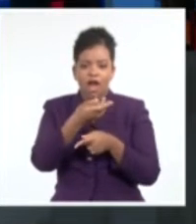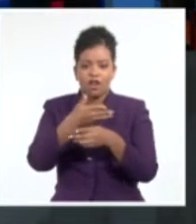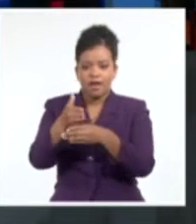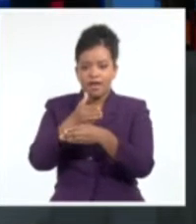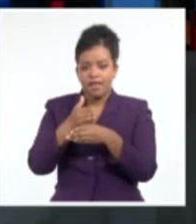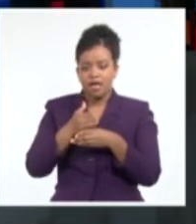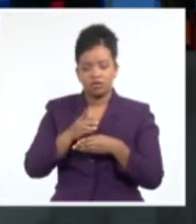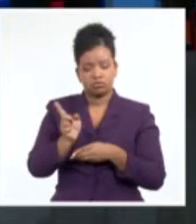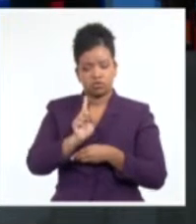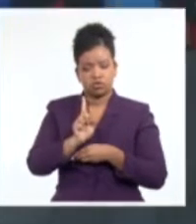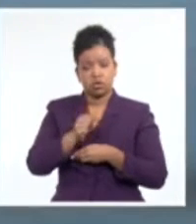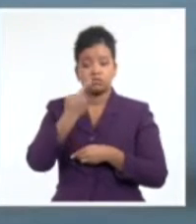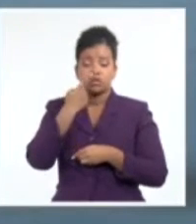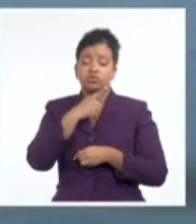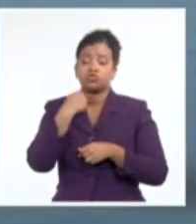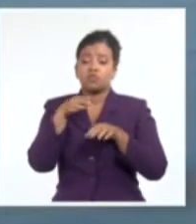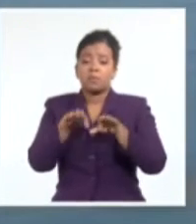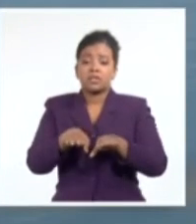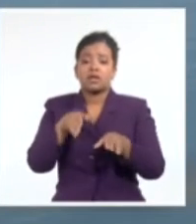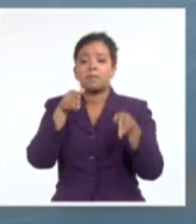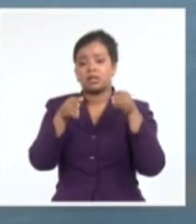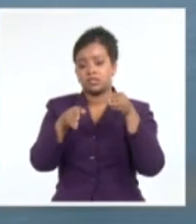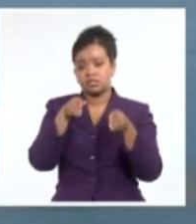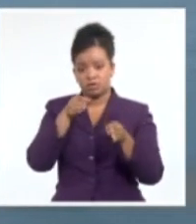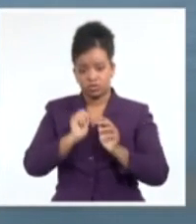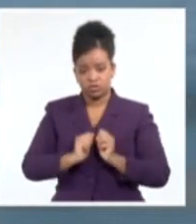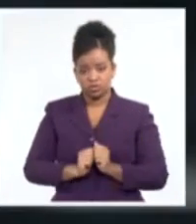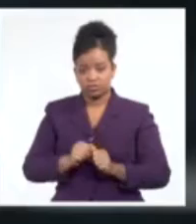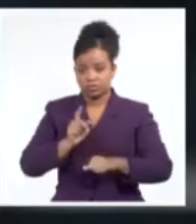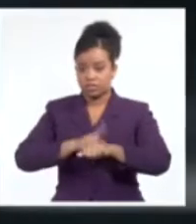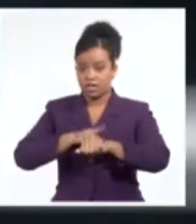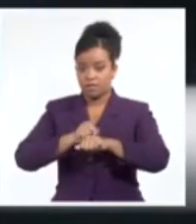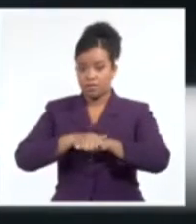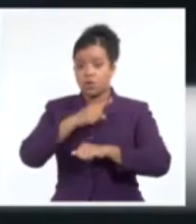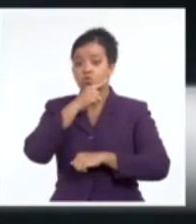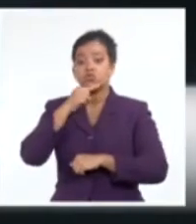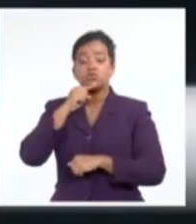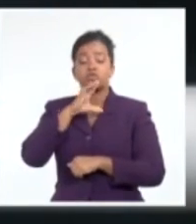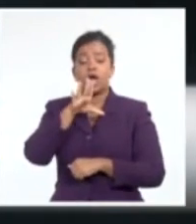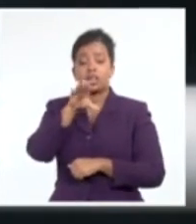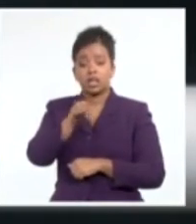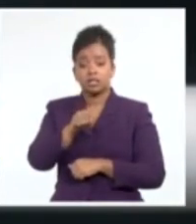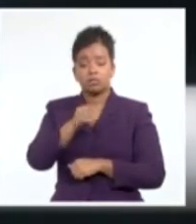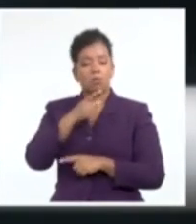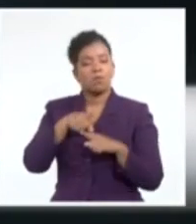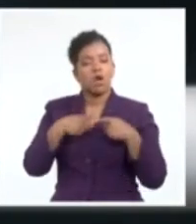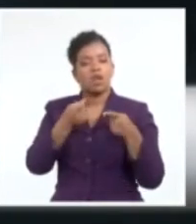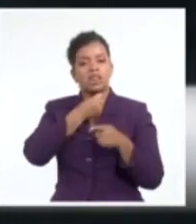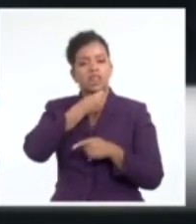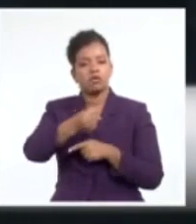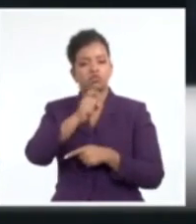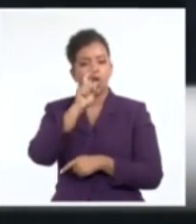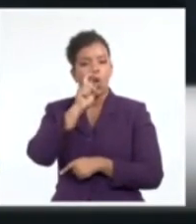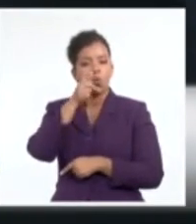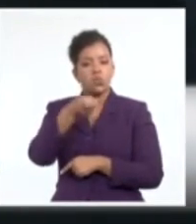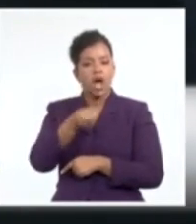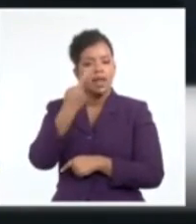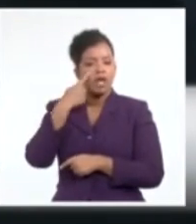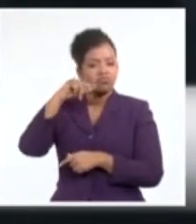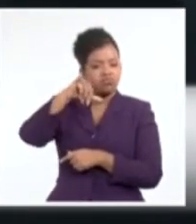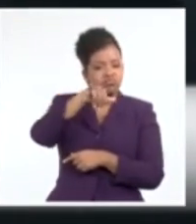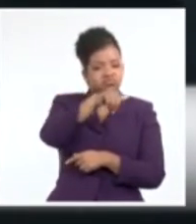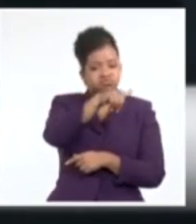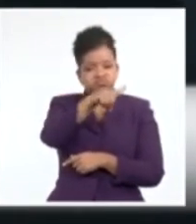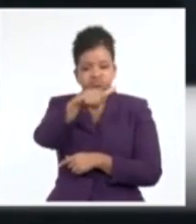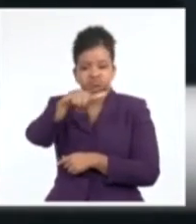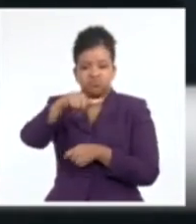está suspendida su participación. El Kremlin anunció su postura el pasado sábado tras denunciar un ataque ucraniano con drones a su flota